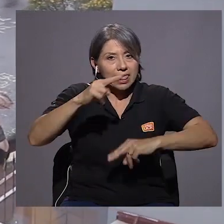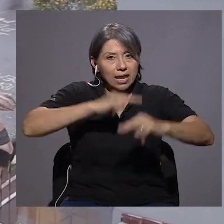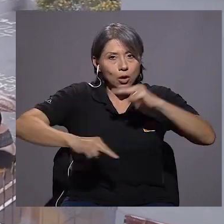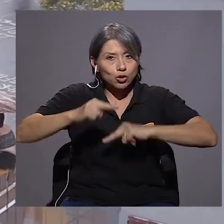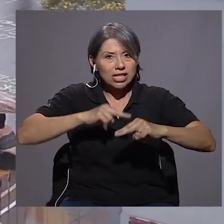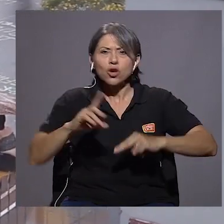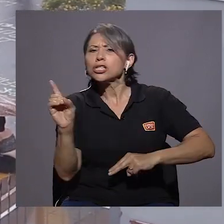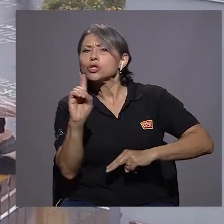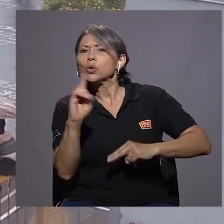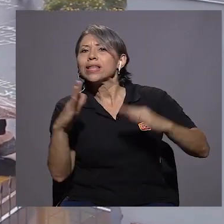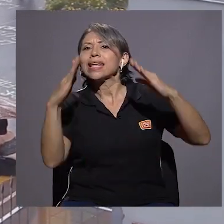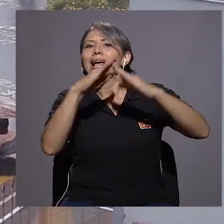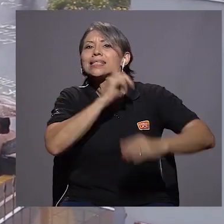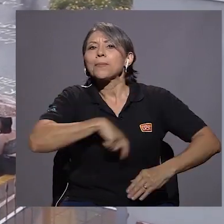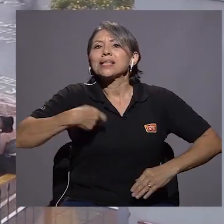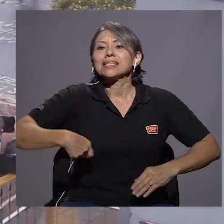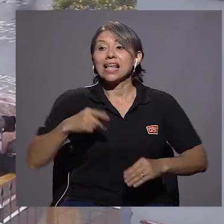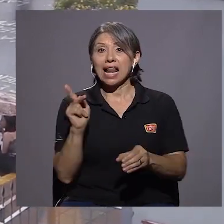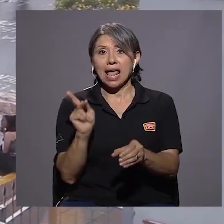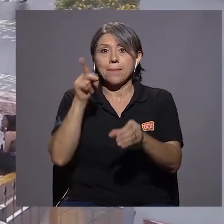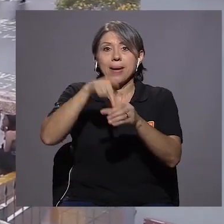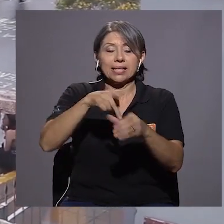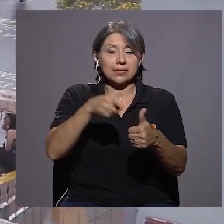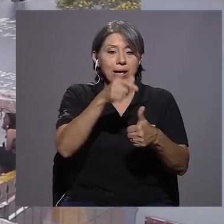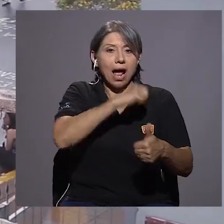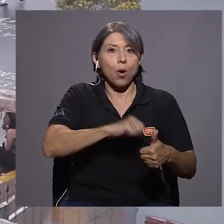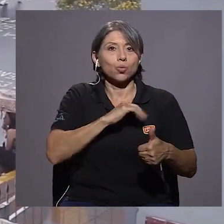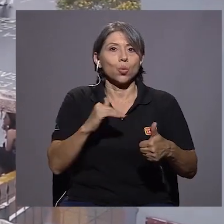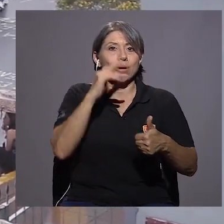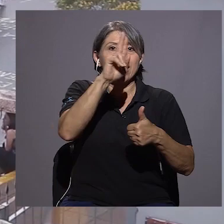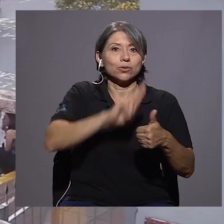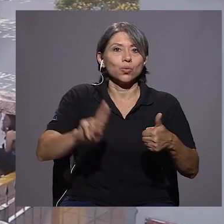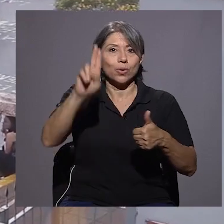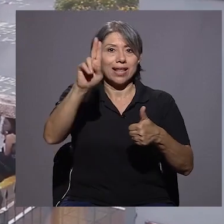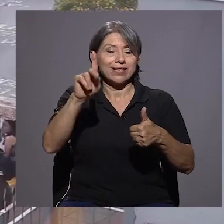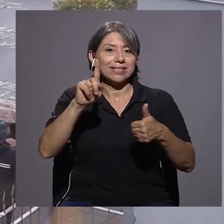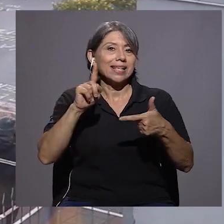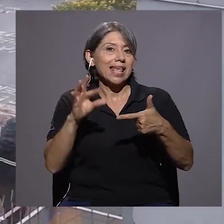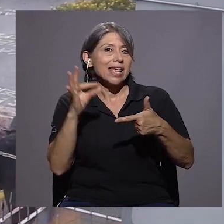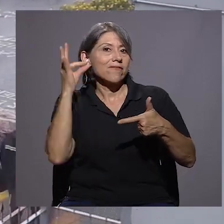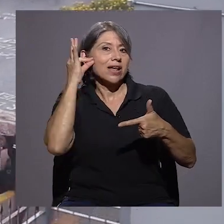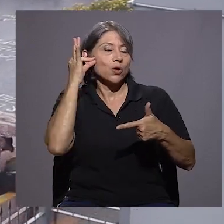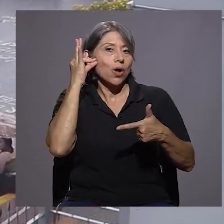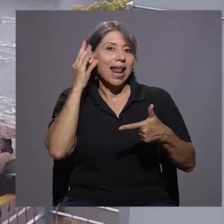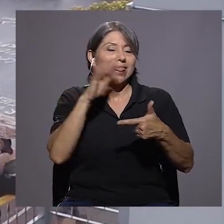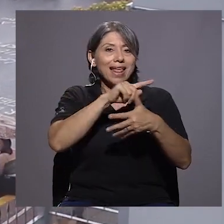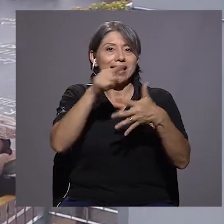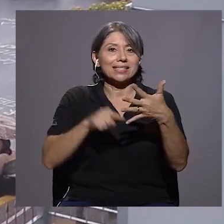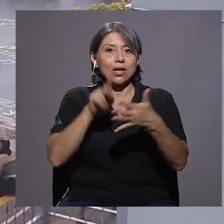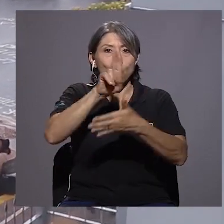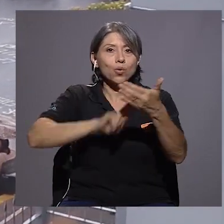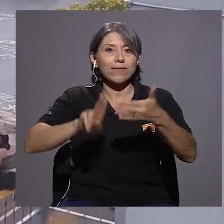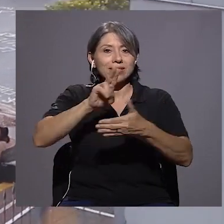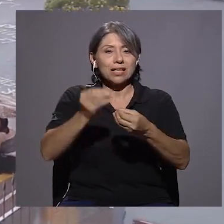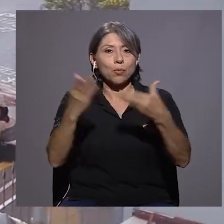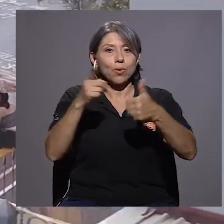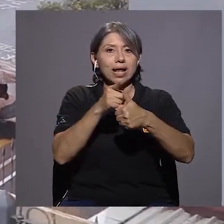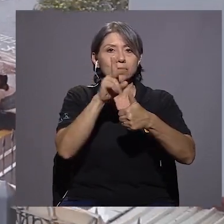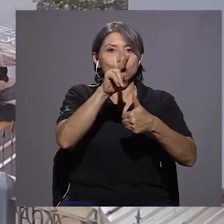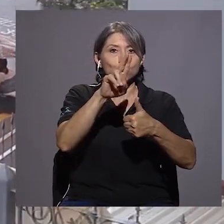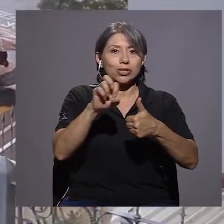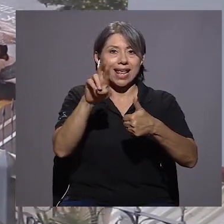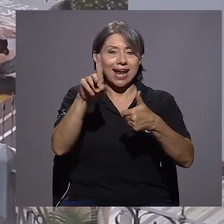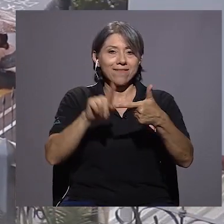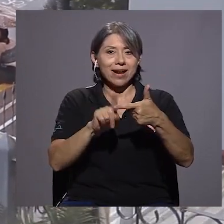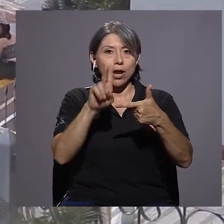aparentemente de negociaciones que tiene lugar en Casa Presidencial, de la cual son partícipes los rectores y la rectora de las 5